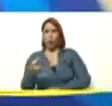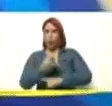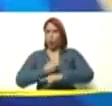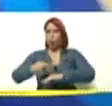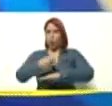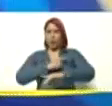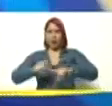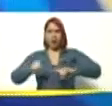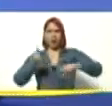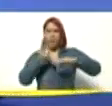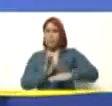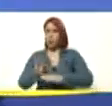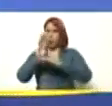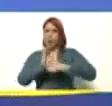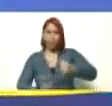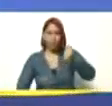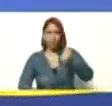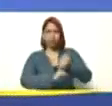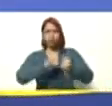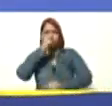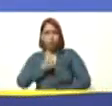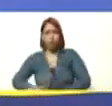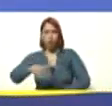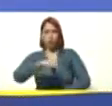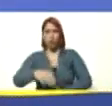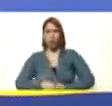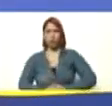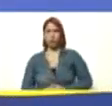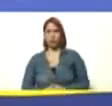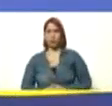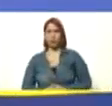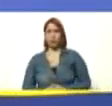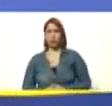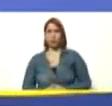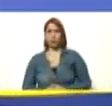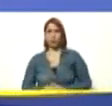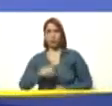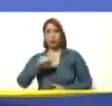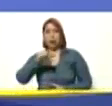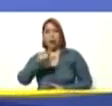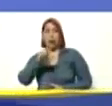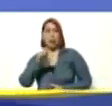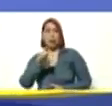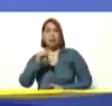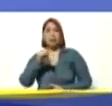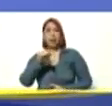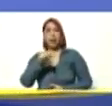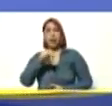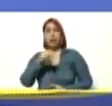para proteger y apoyar al pueblo. Giuseppe Alessandrello,